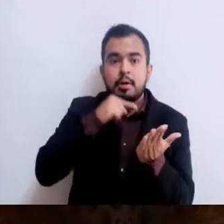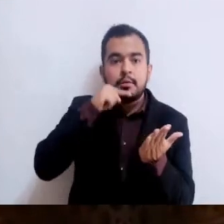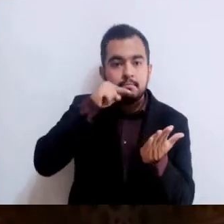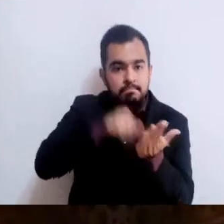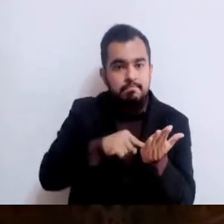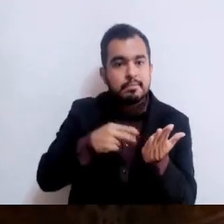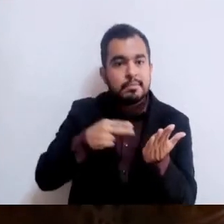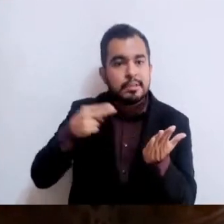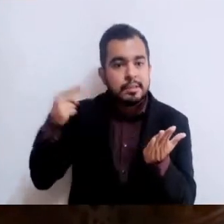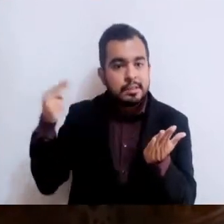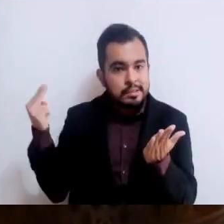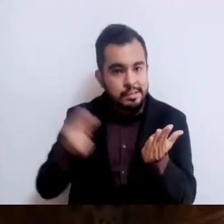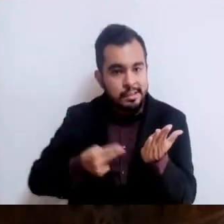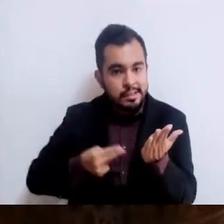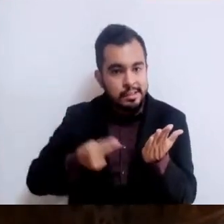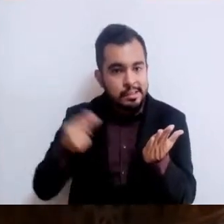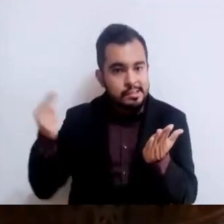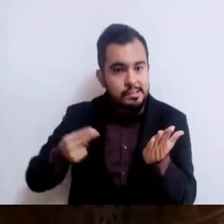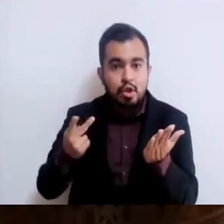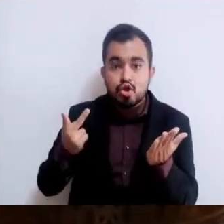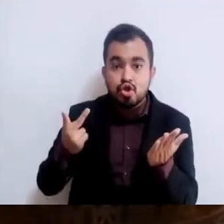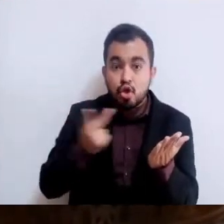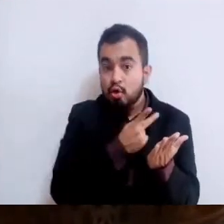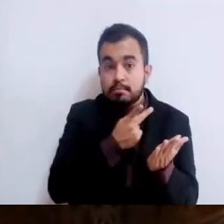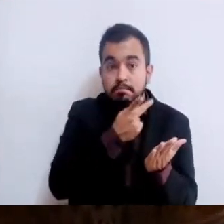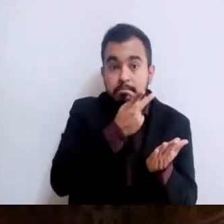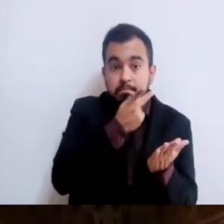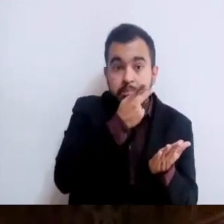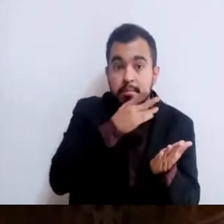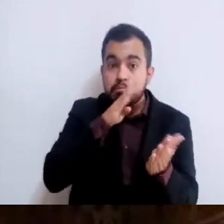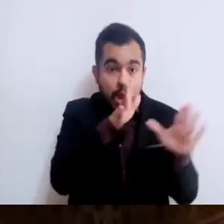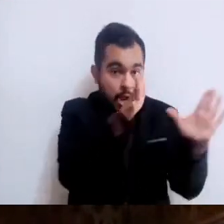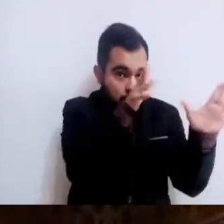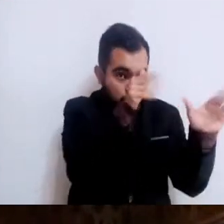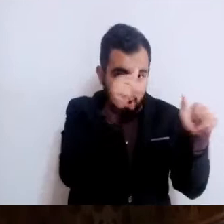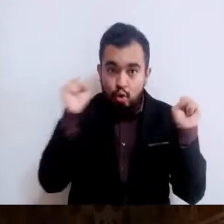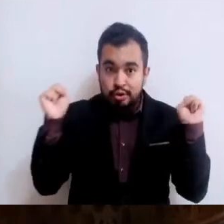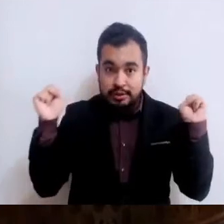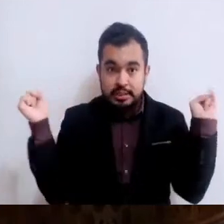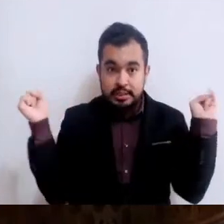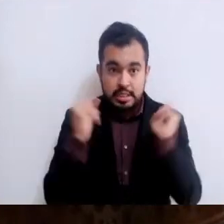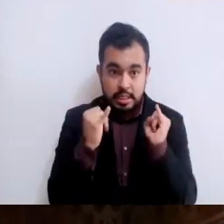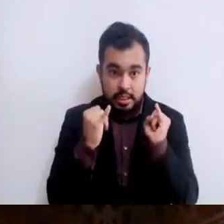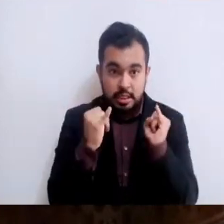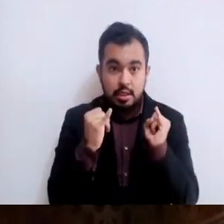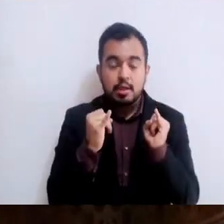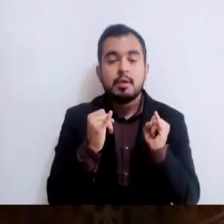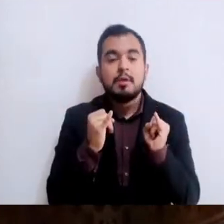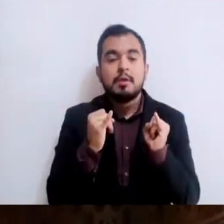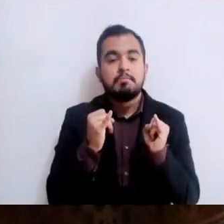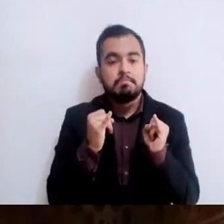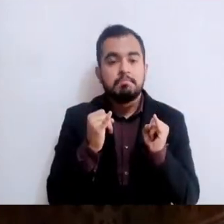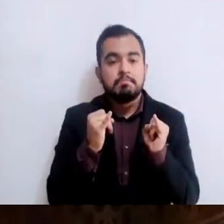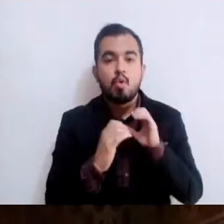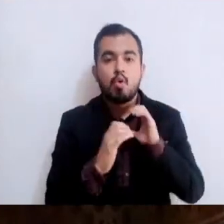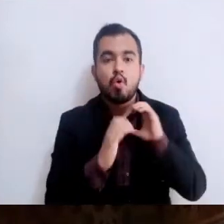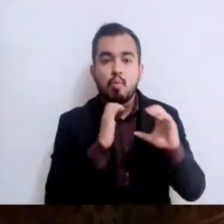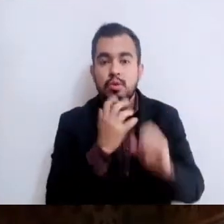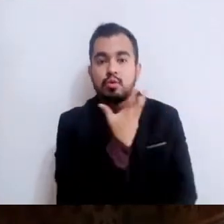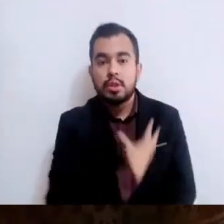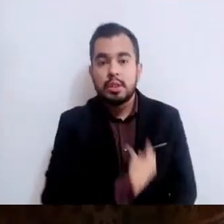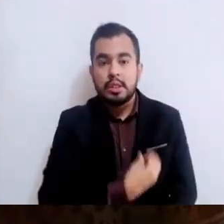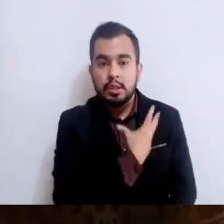promoverse por ambos progenitores la comunicación. Sin embargo, son muchos los casos donde